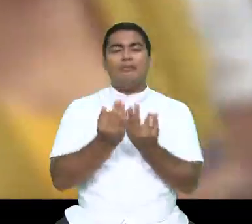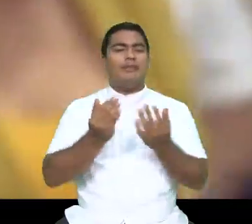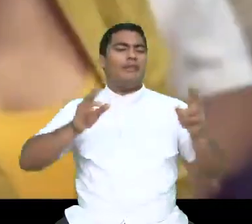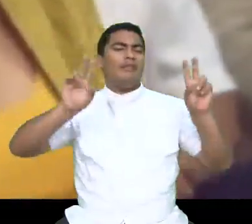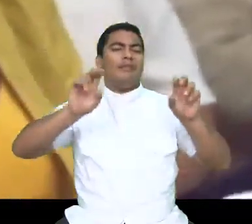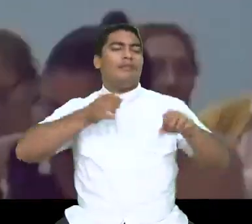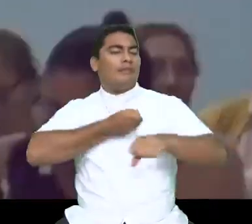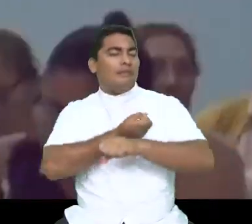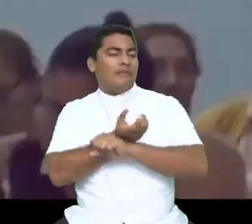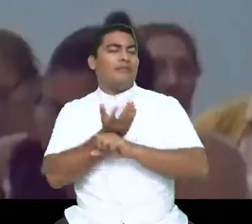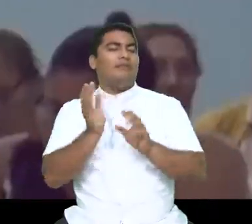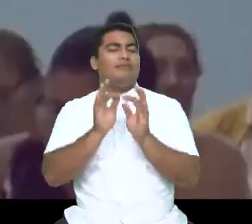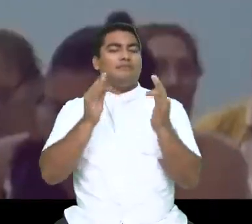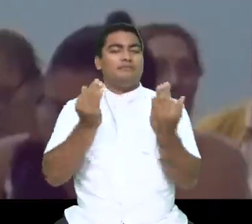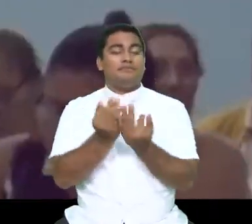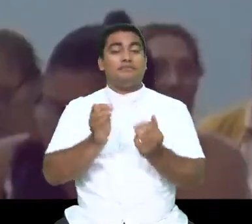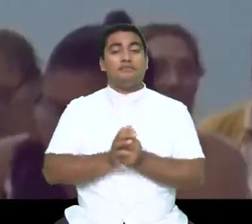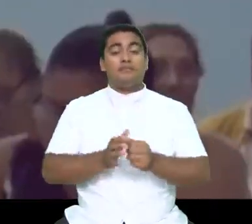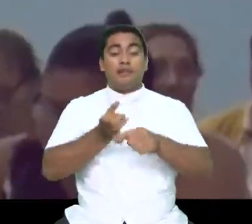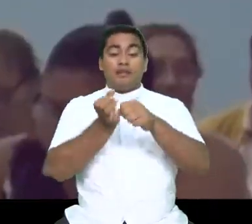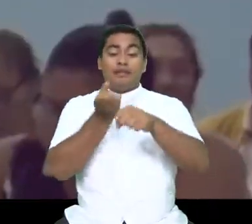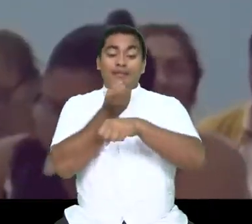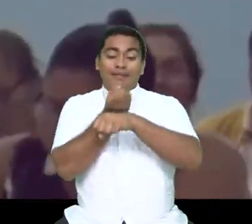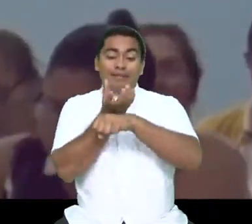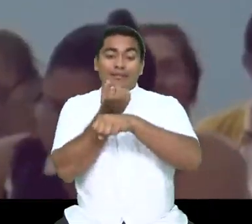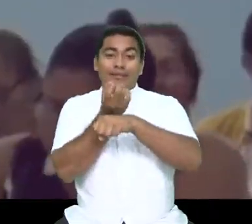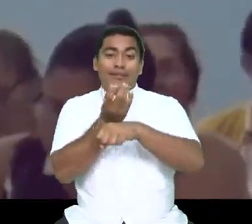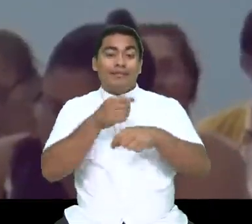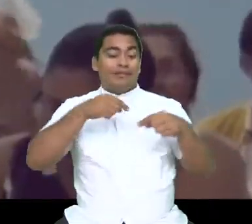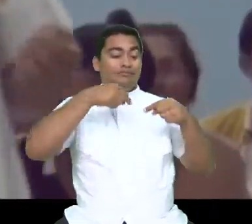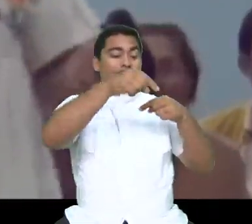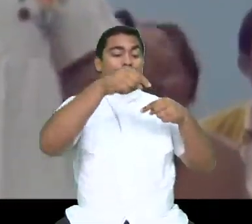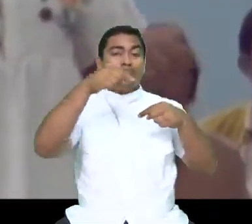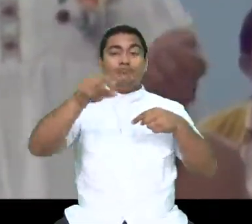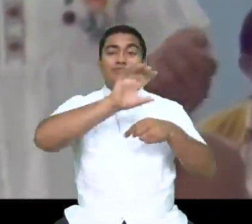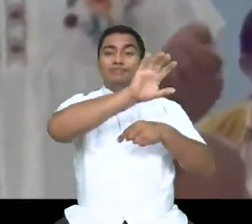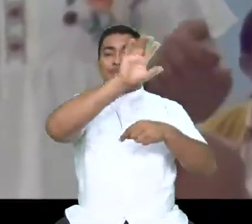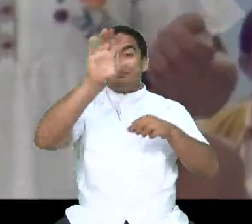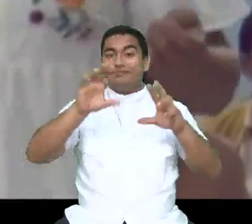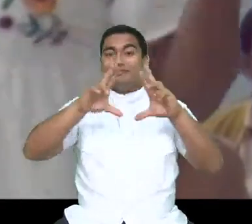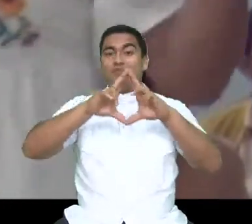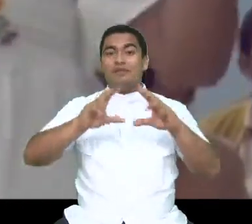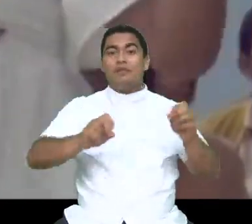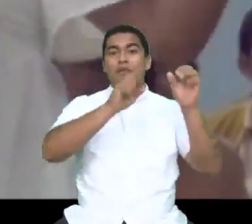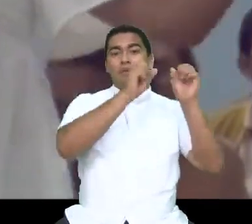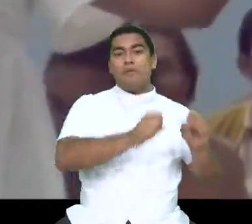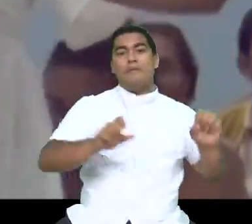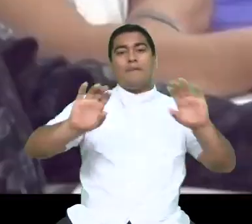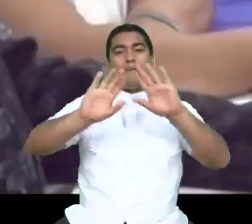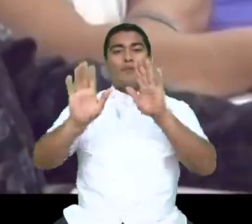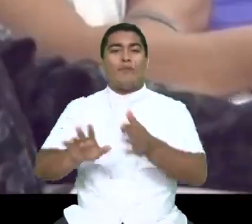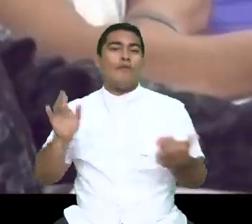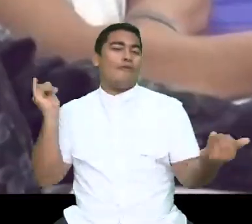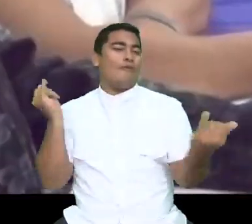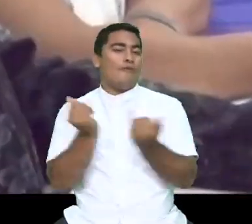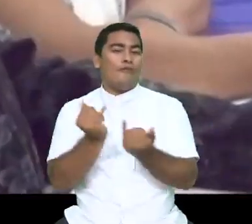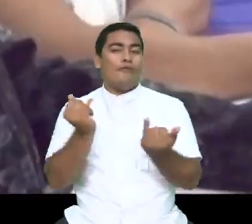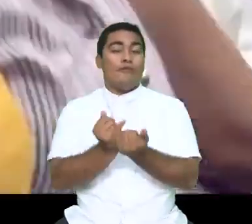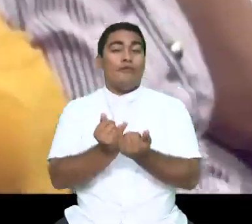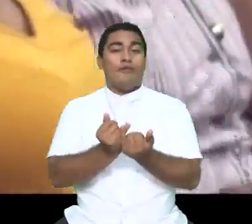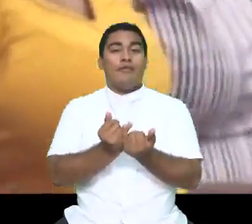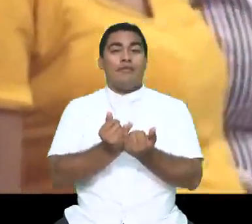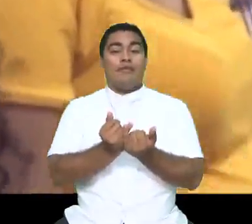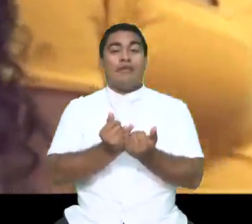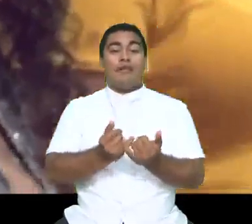A nivel de los gobiernos municipales también se ha promovido la equidad de género, reconociendo el papel de la mujer en los cargos